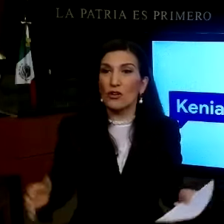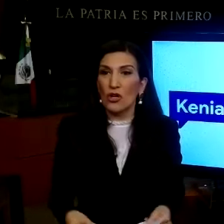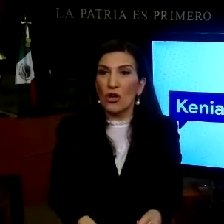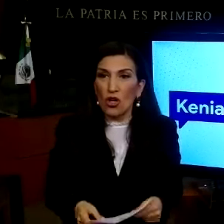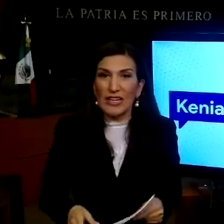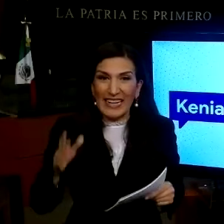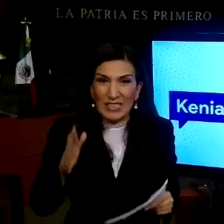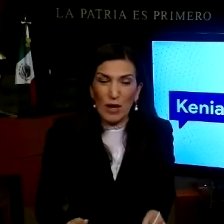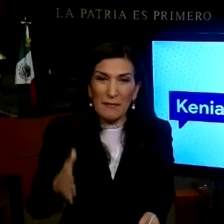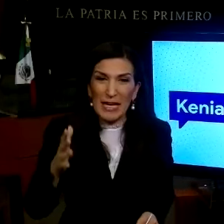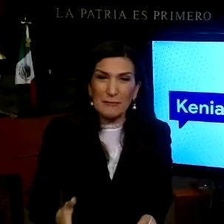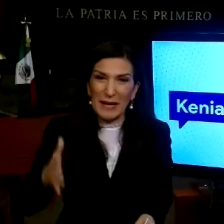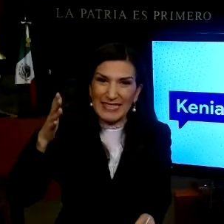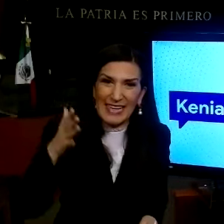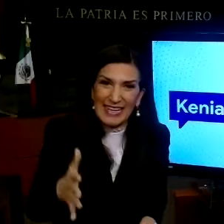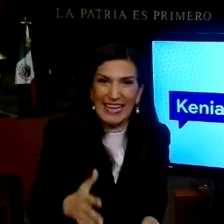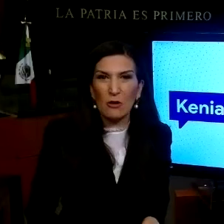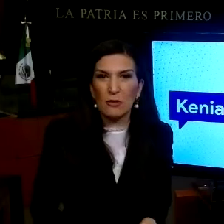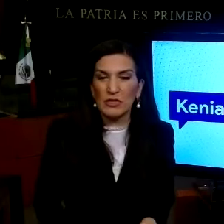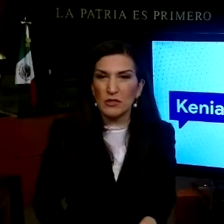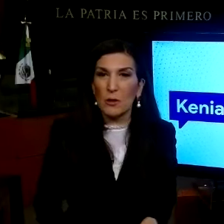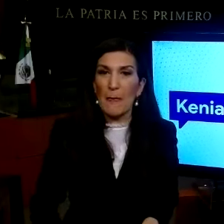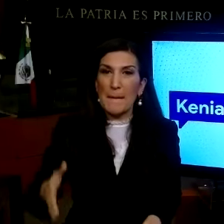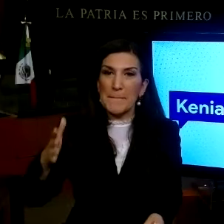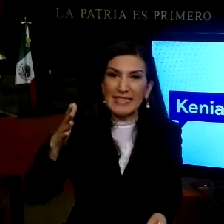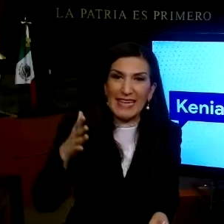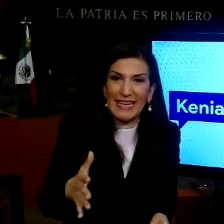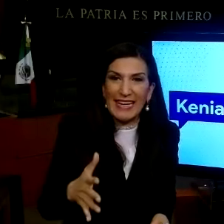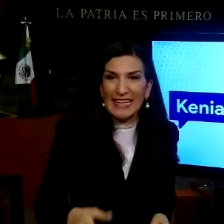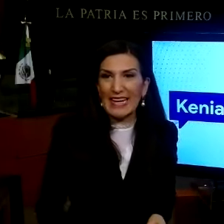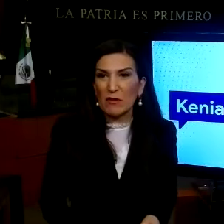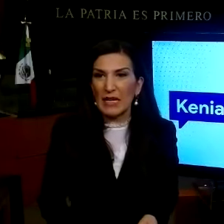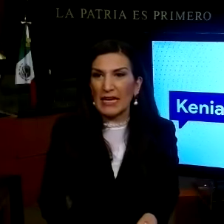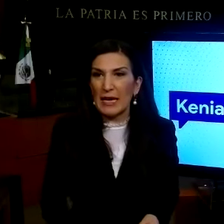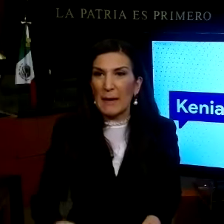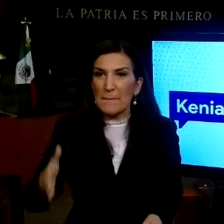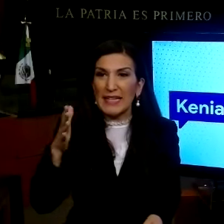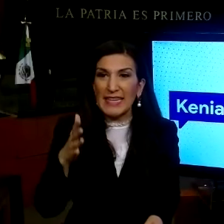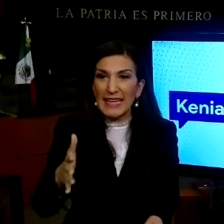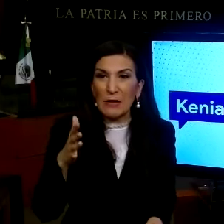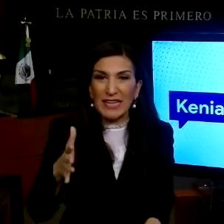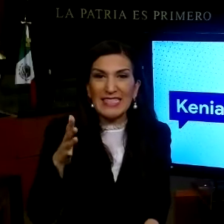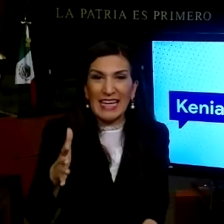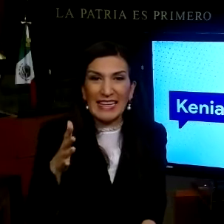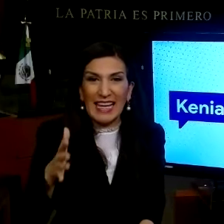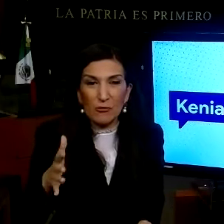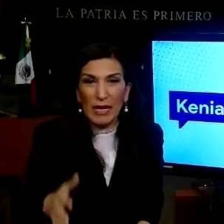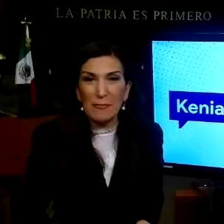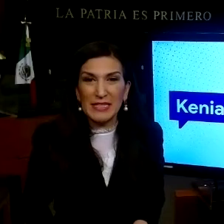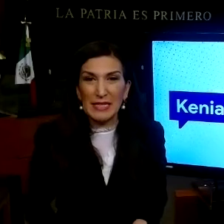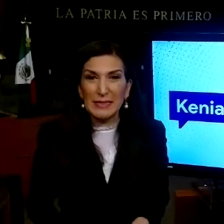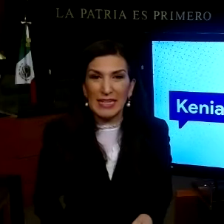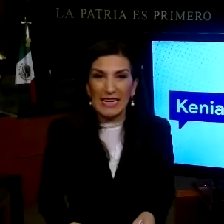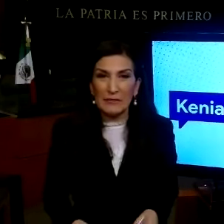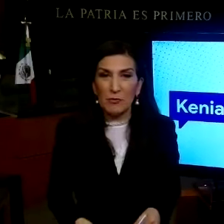no. Lo que resuelve es perseguir a la oposición, perseguir a Ricardo Anaya, perseguir a un excandidato